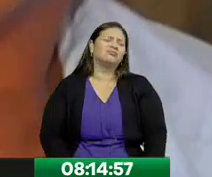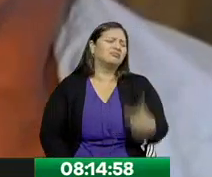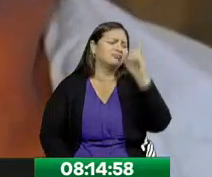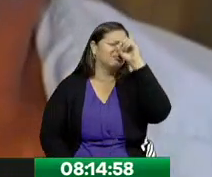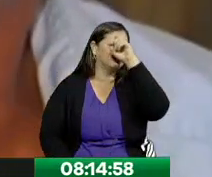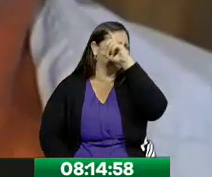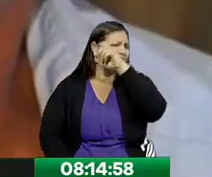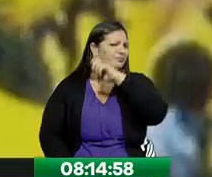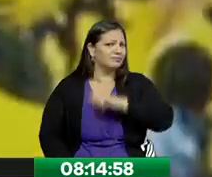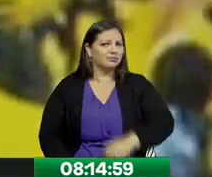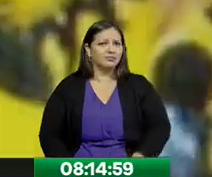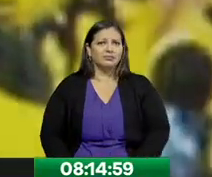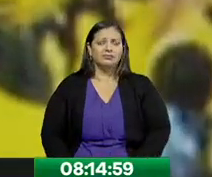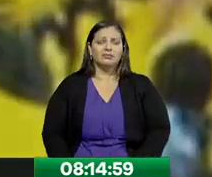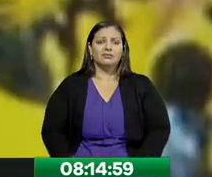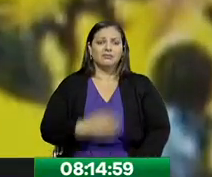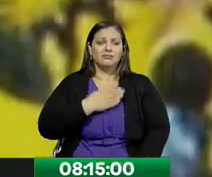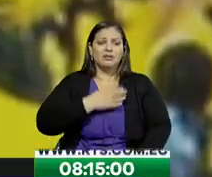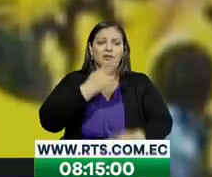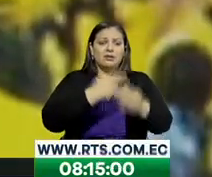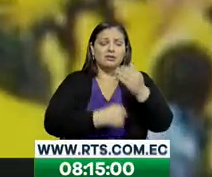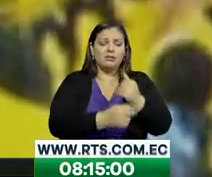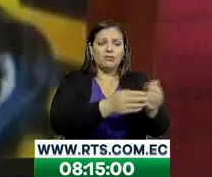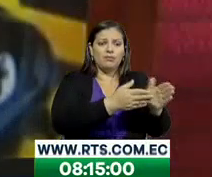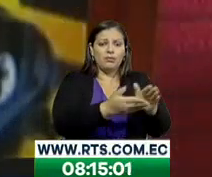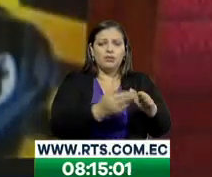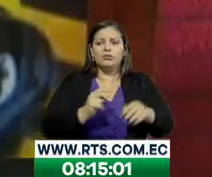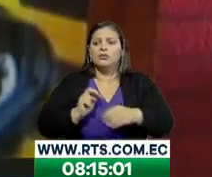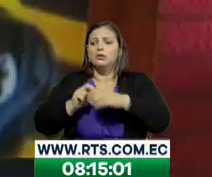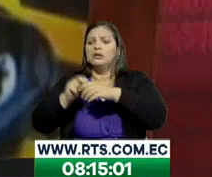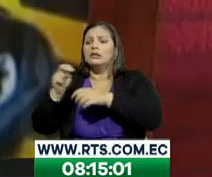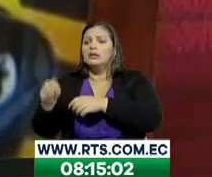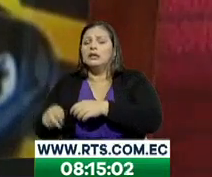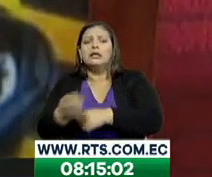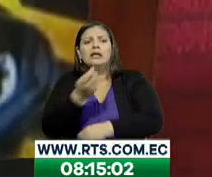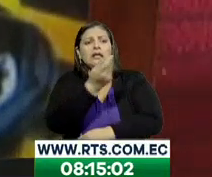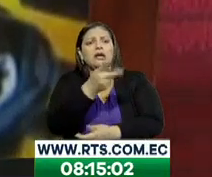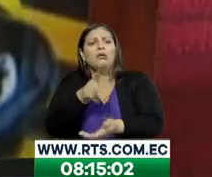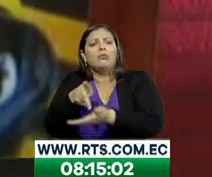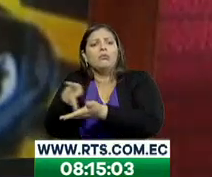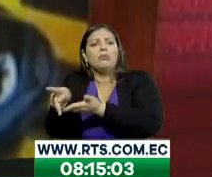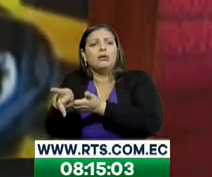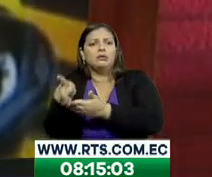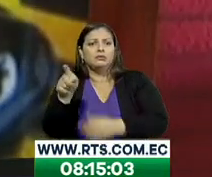nieta, para ella pido yo. Informó Jorge Escobar.